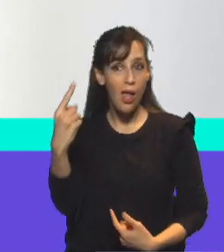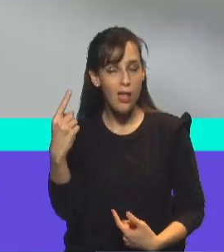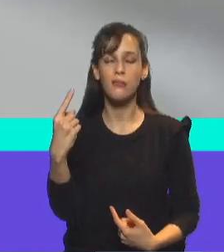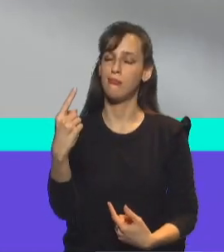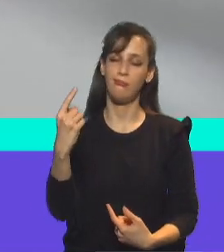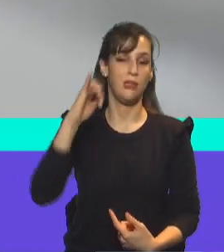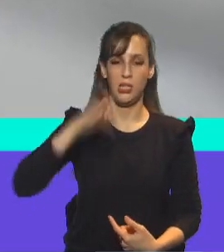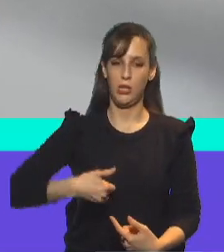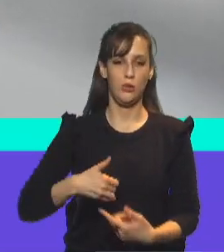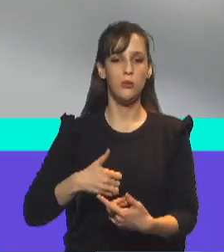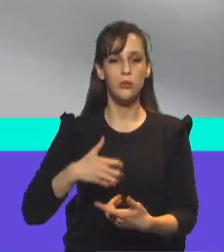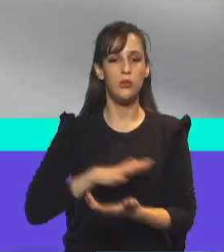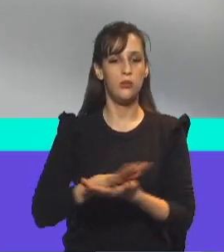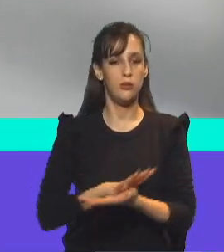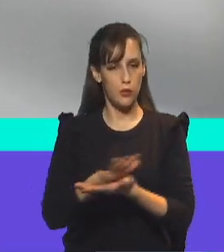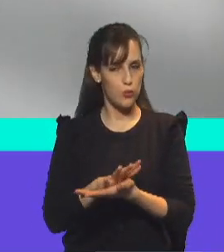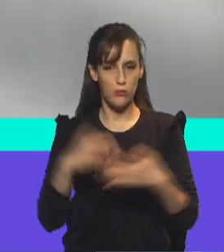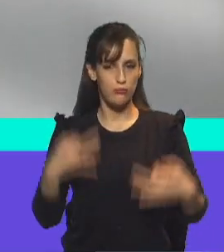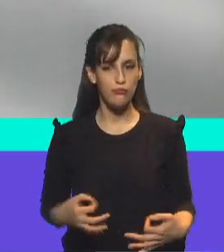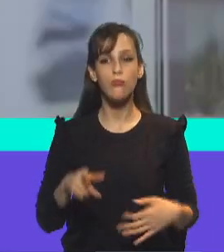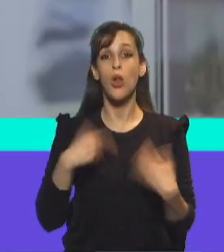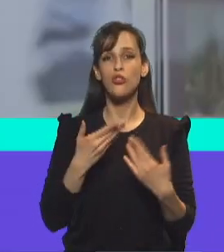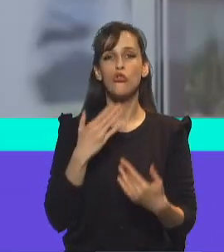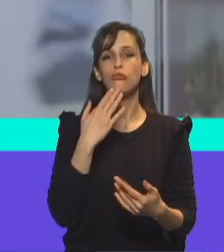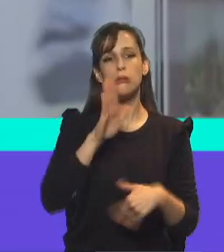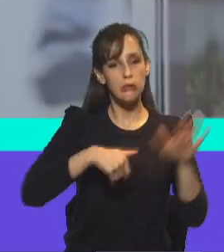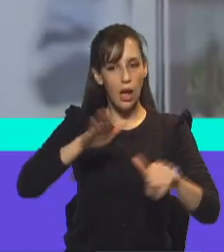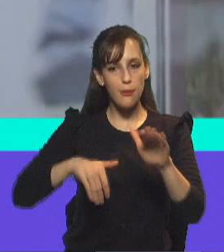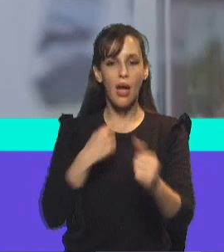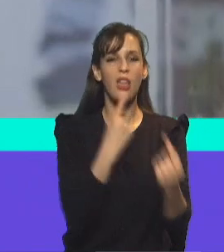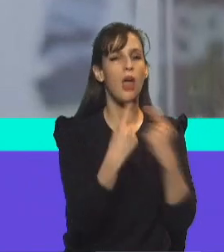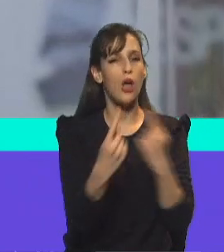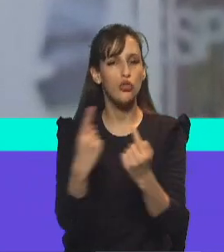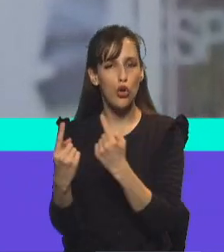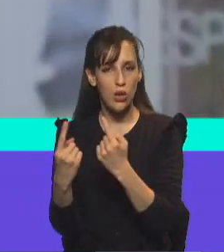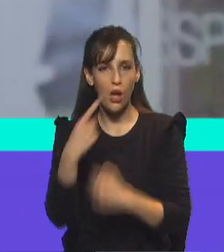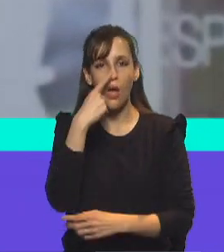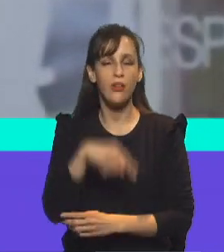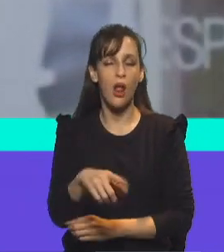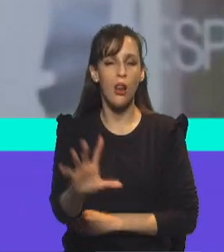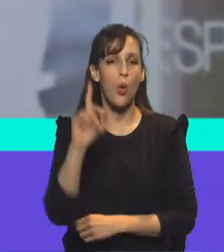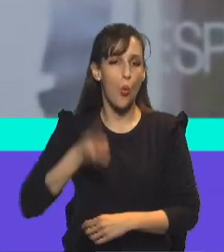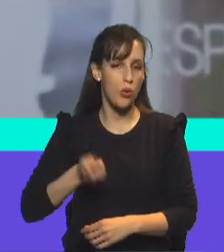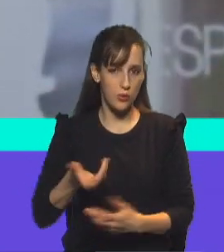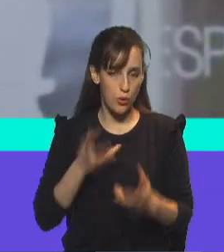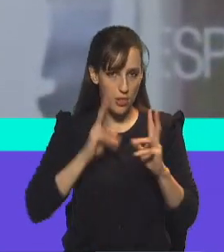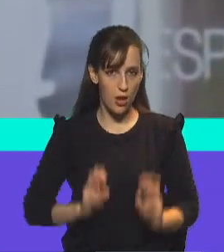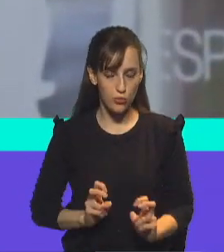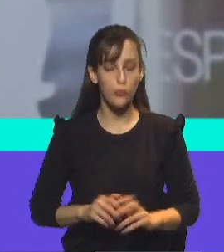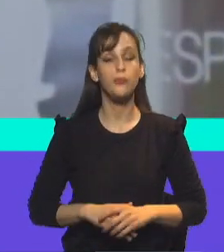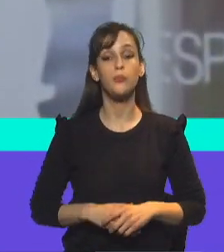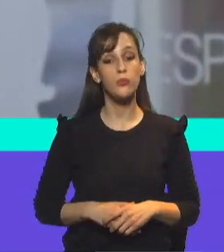una situación. Y con esa situación definida, llamaron a indagatoria a todos los que nos llamaron y nos terminaron procesando. Ya, ni había defraudación del Estado, ni